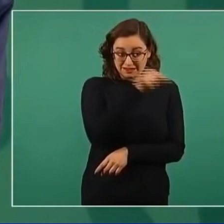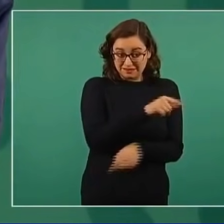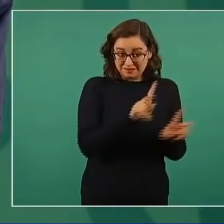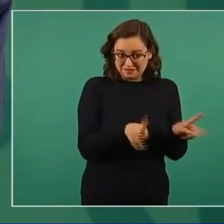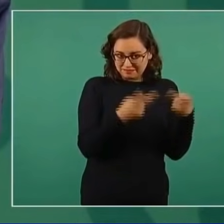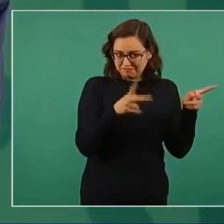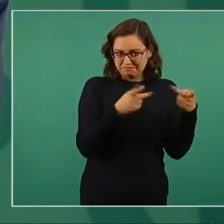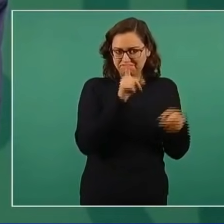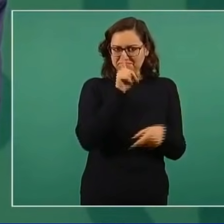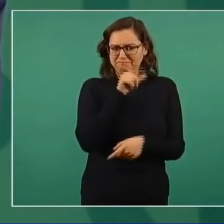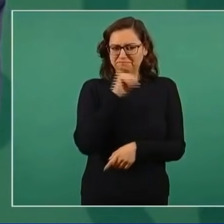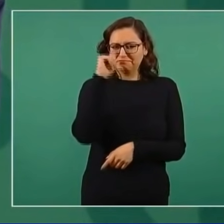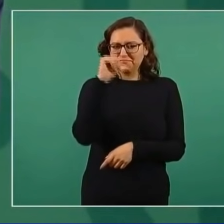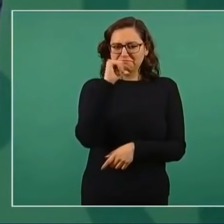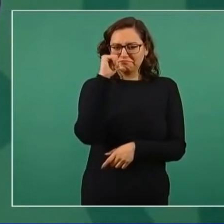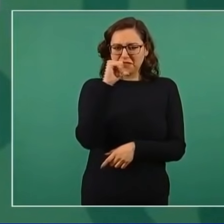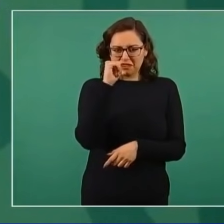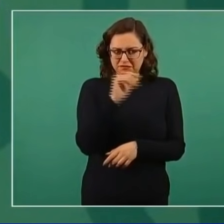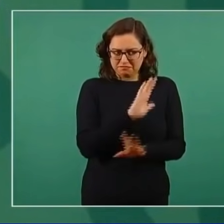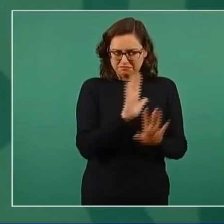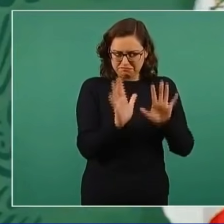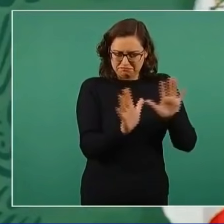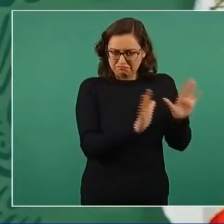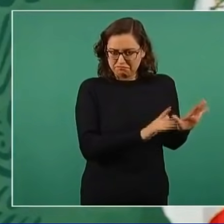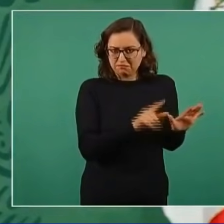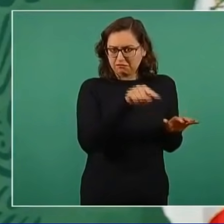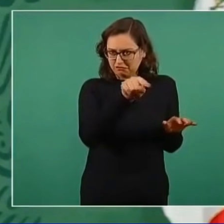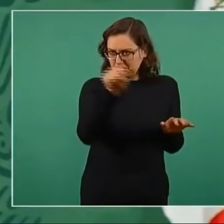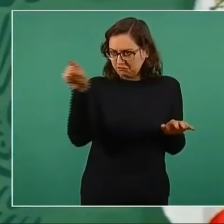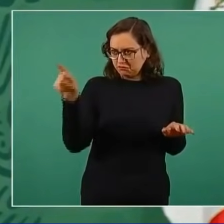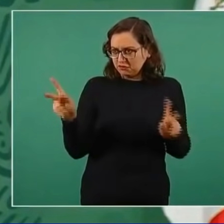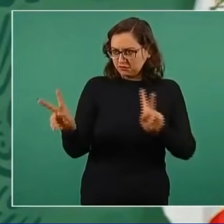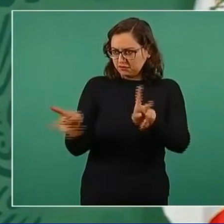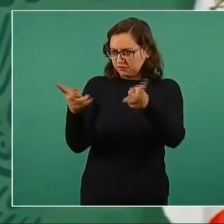si nos venden la